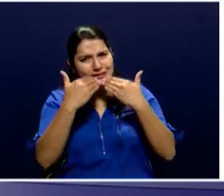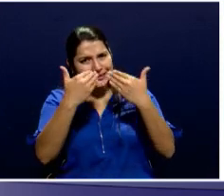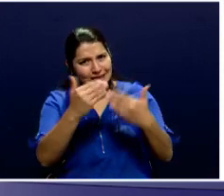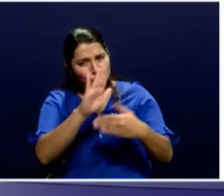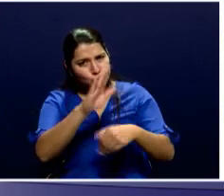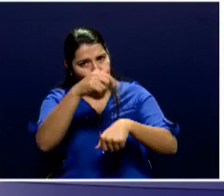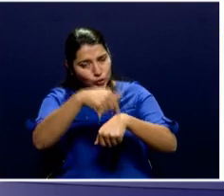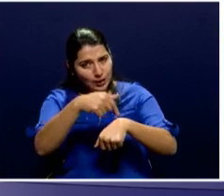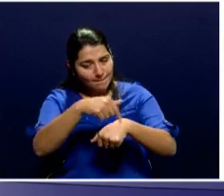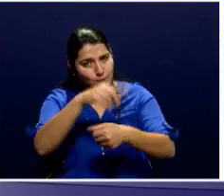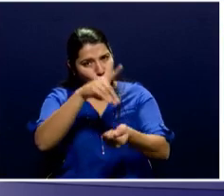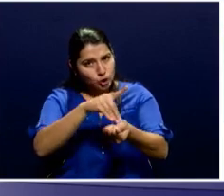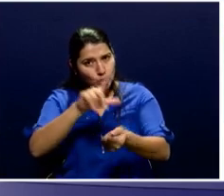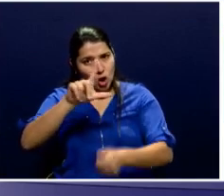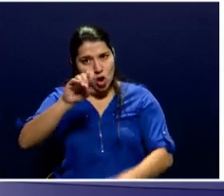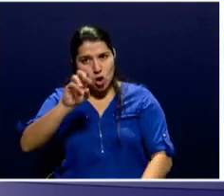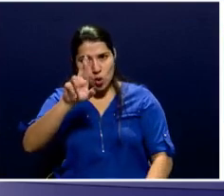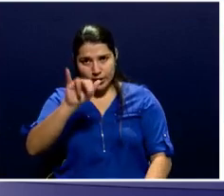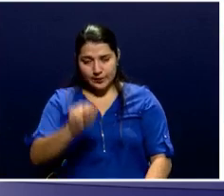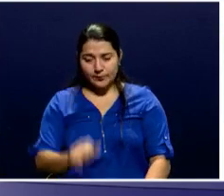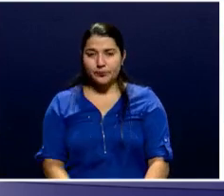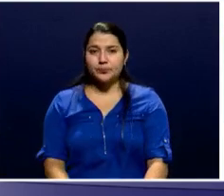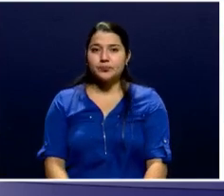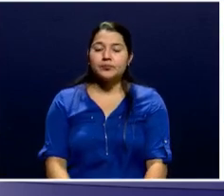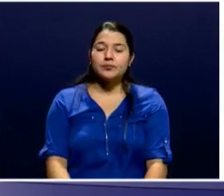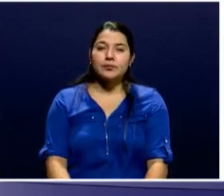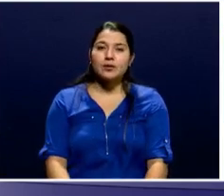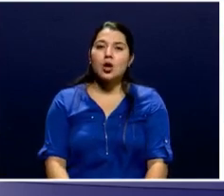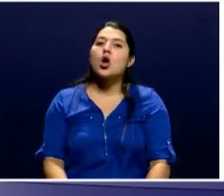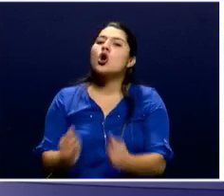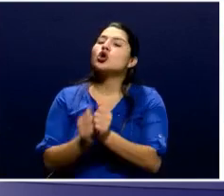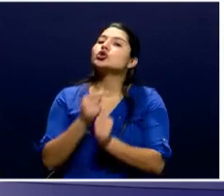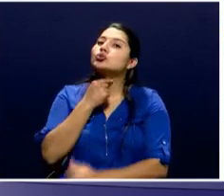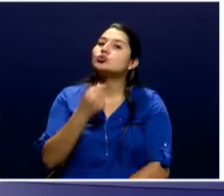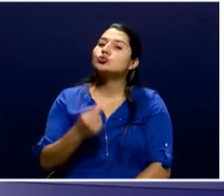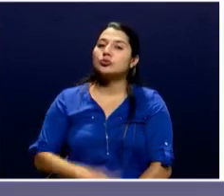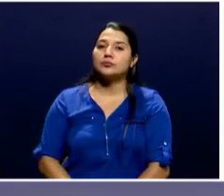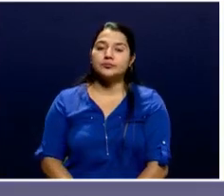muchísimo su tiempo, doctor Loría. Con mucho gusto.